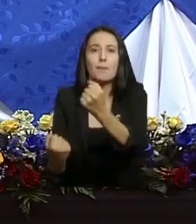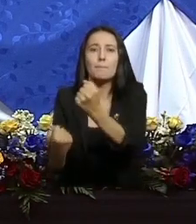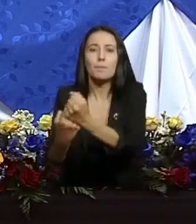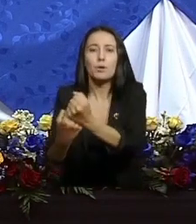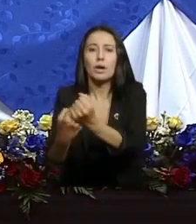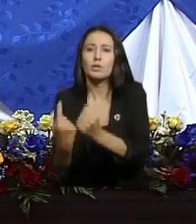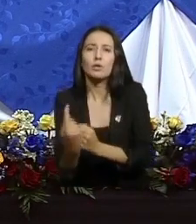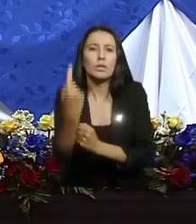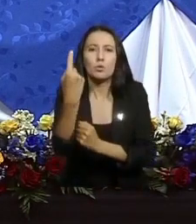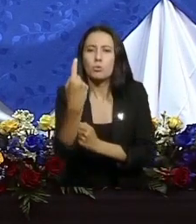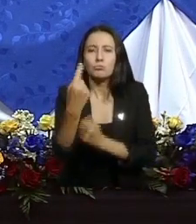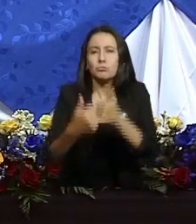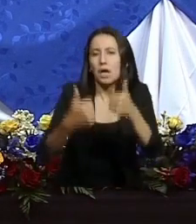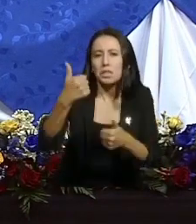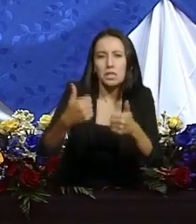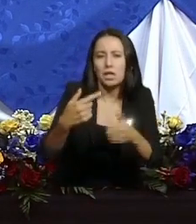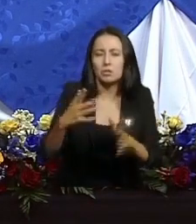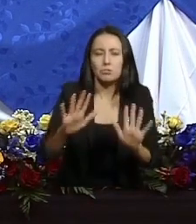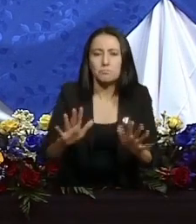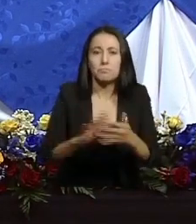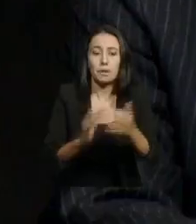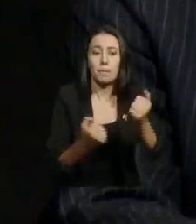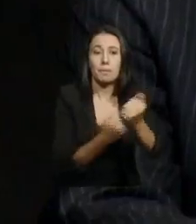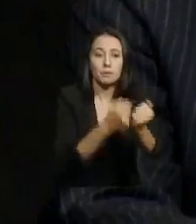una candidatura.